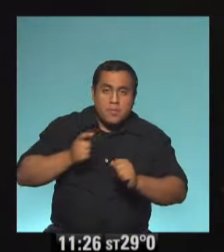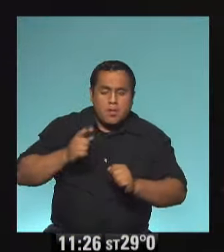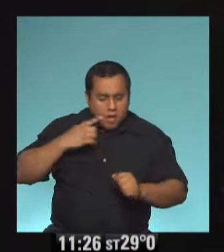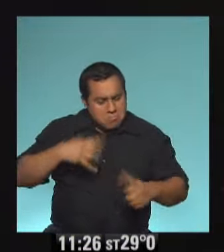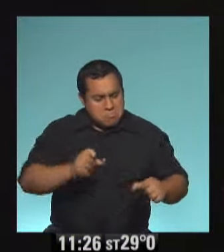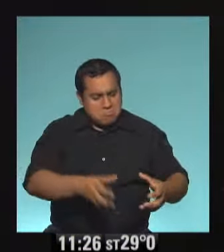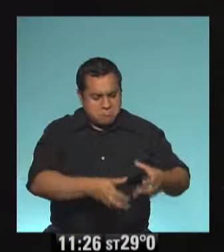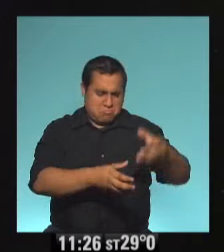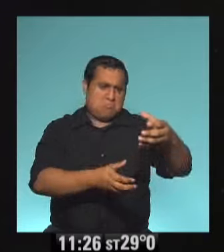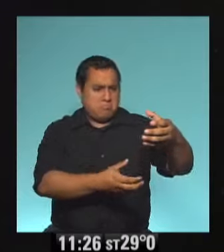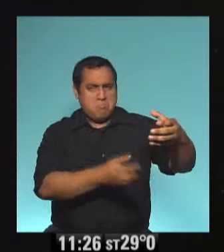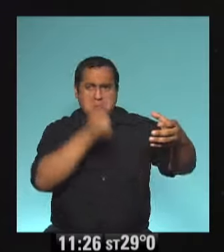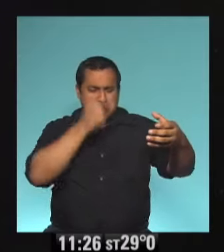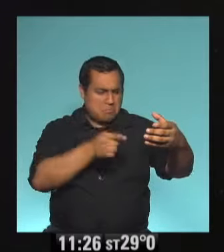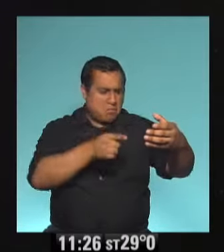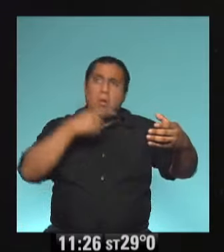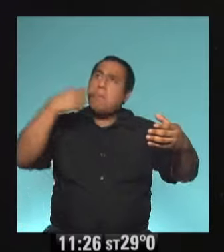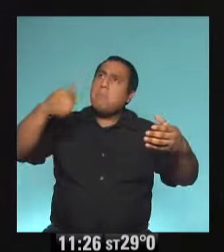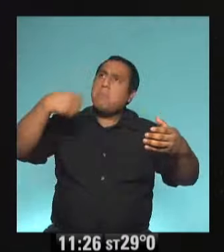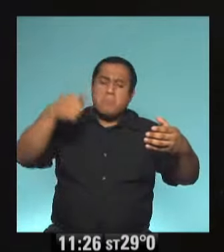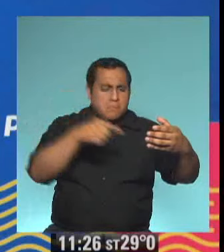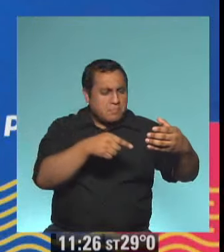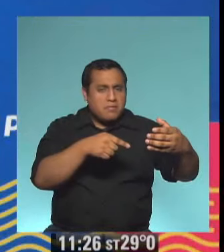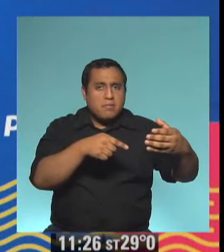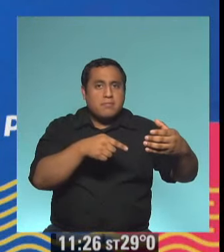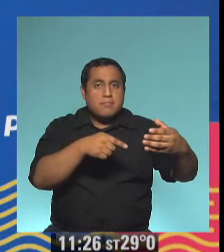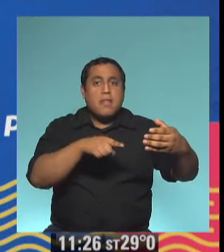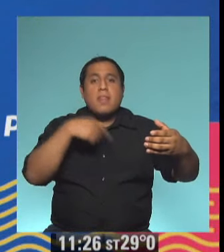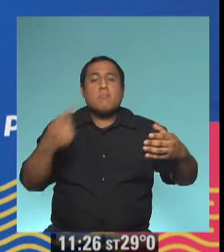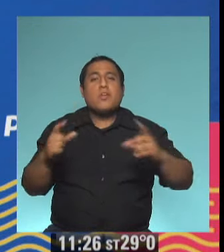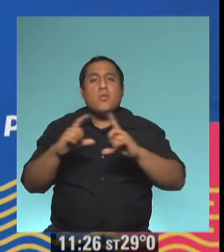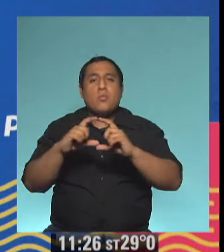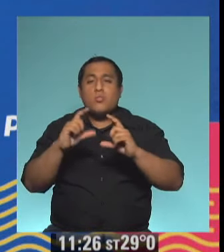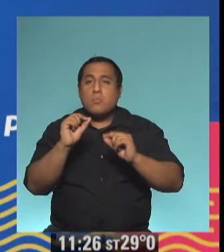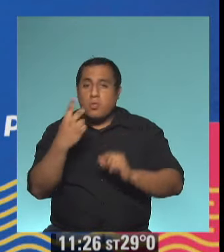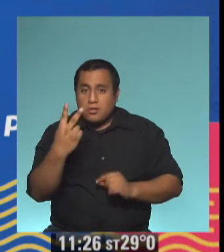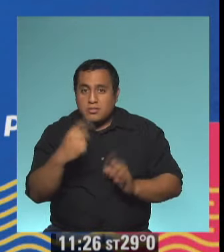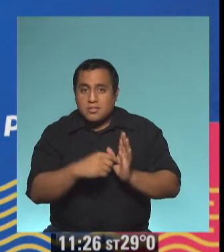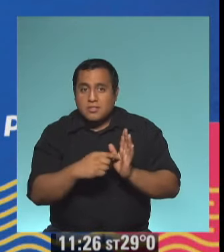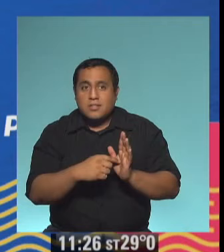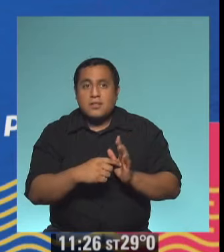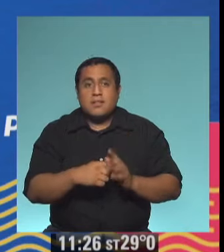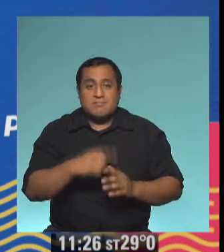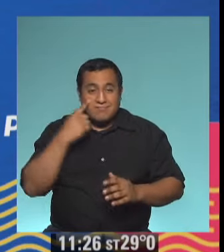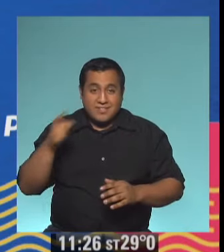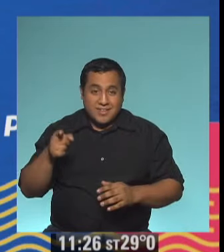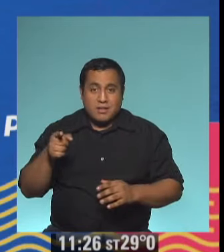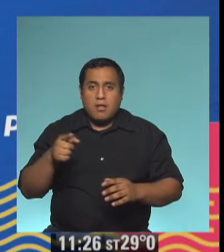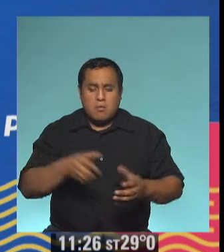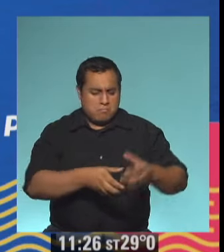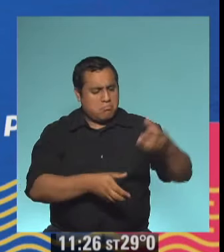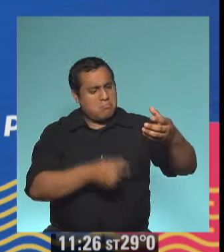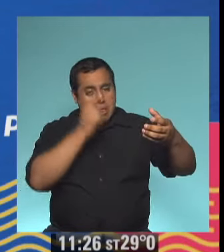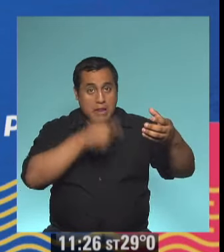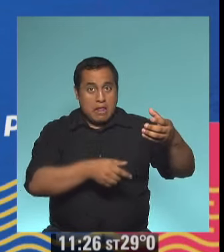particular que hablaba? Y luego, fíjense qué pasaba en el capítulo 2. Dice: Maese Cereza regala el trozo